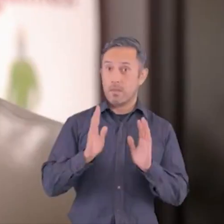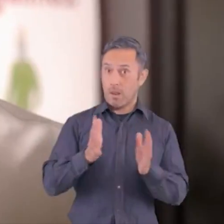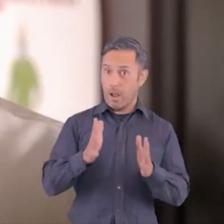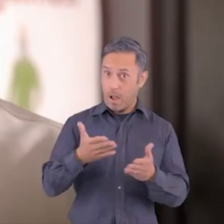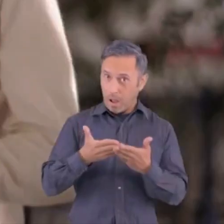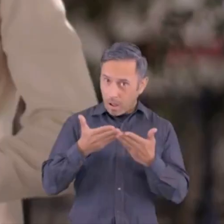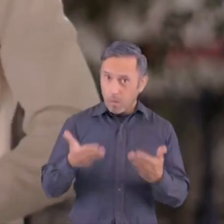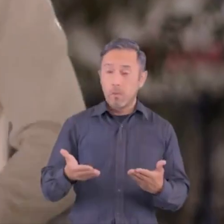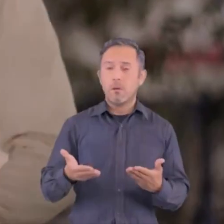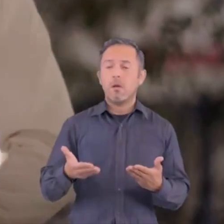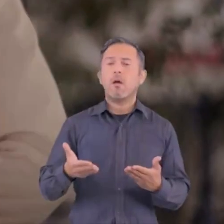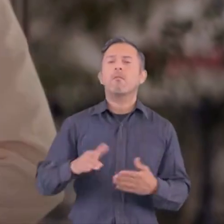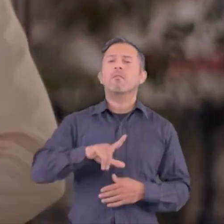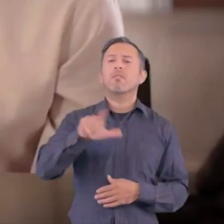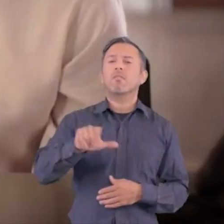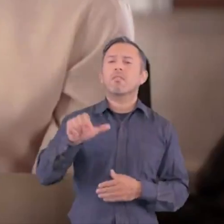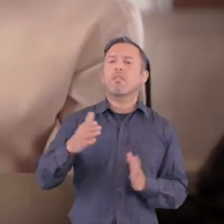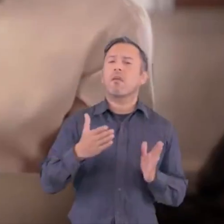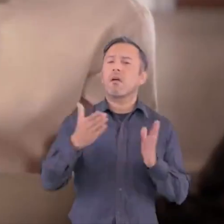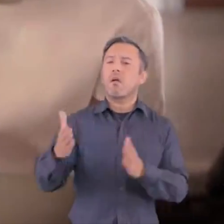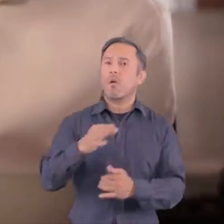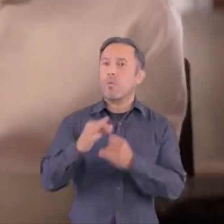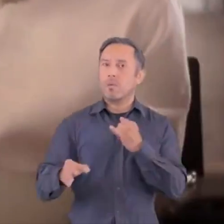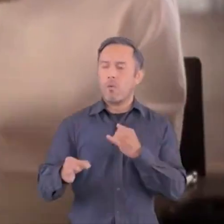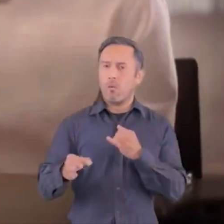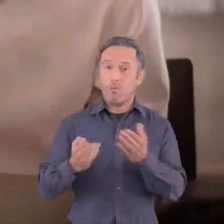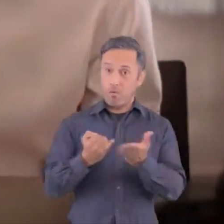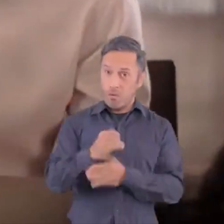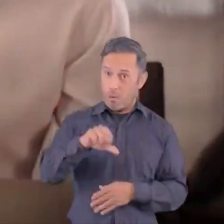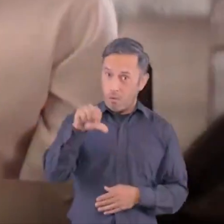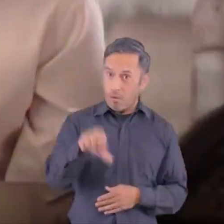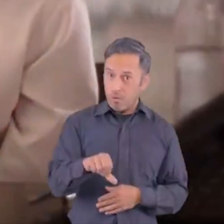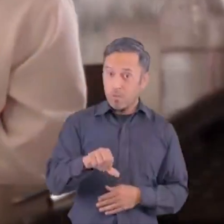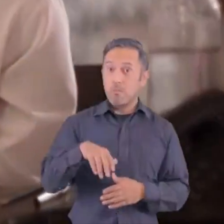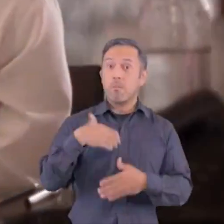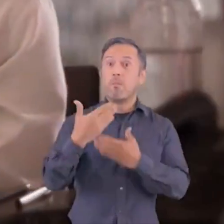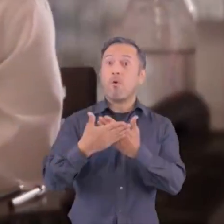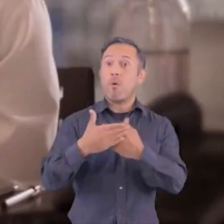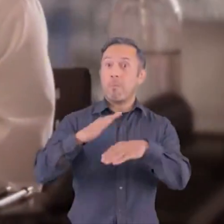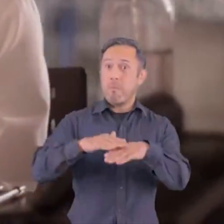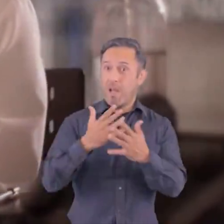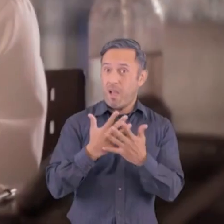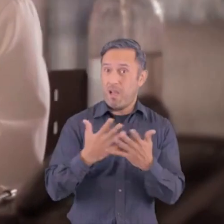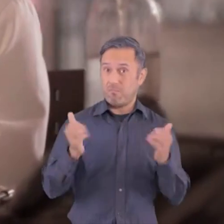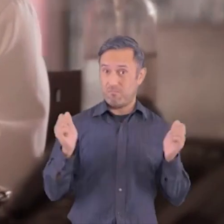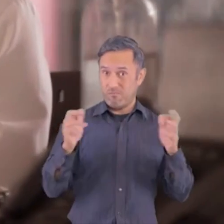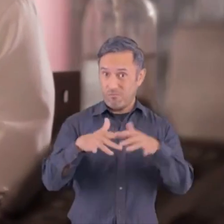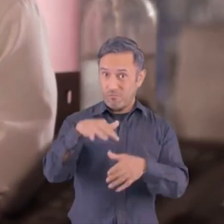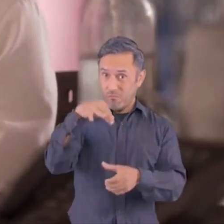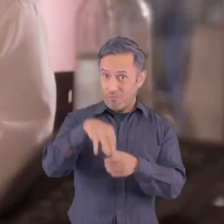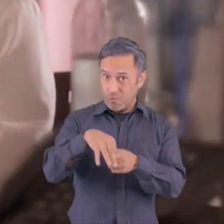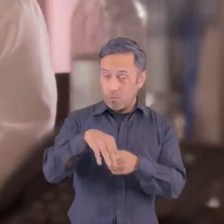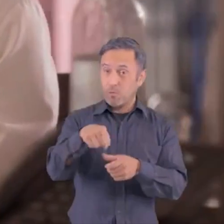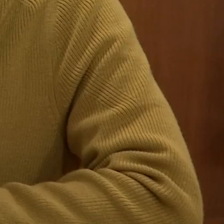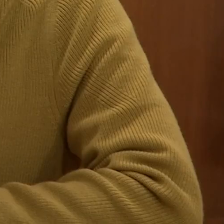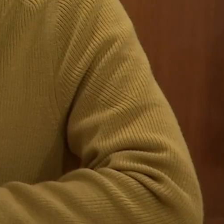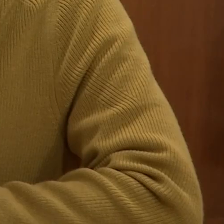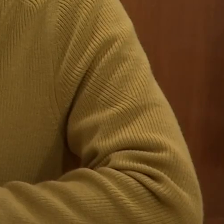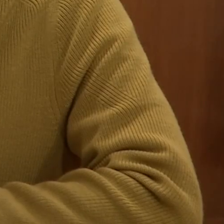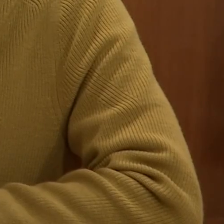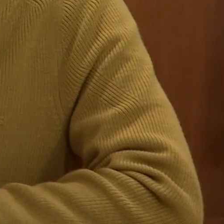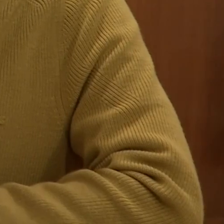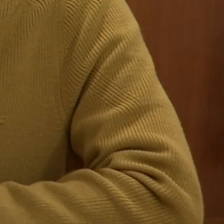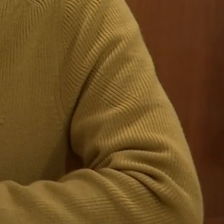donde realizaron su trámite. En Veracruz hay 71 módulos, informó el delegado del Instituto Nacional Electoral,